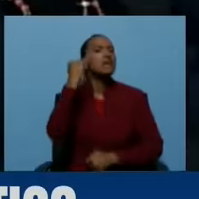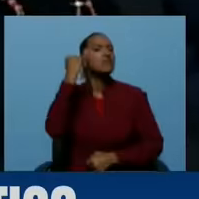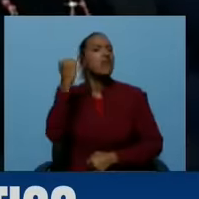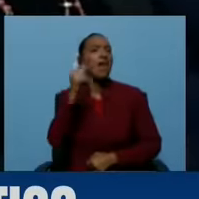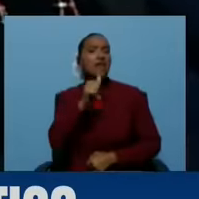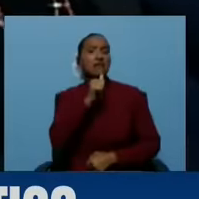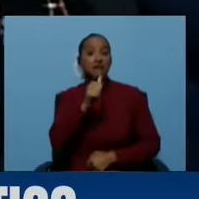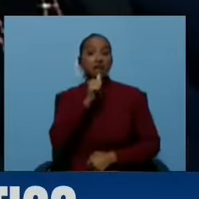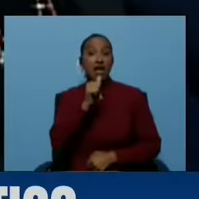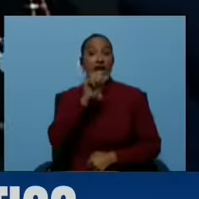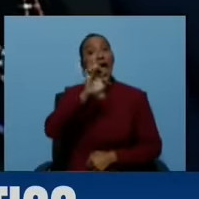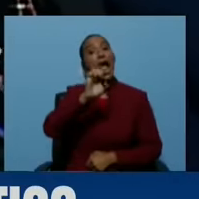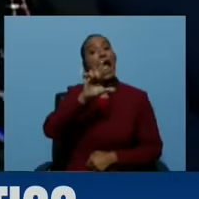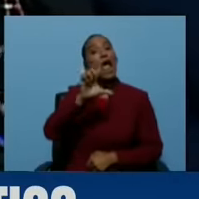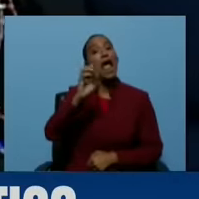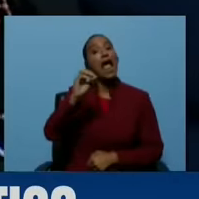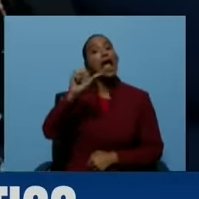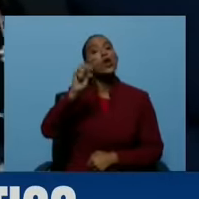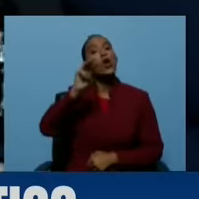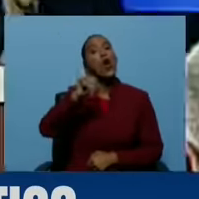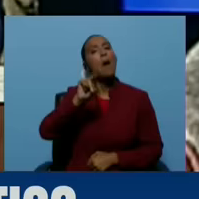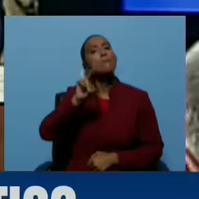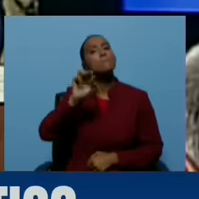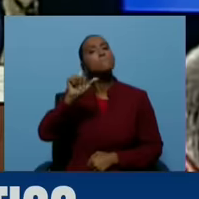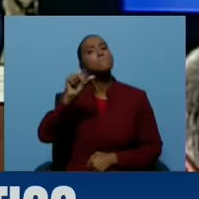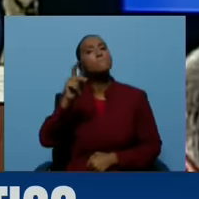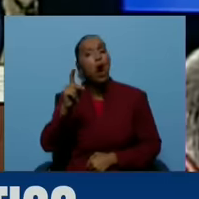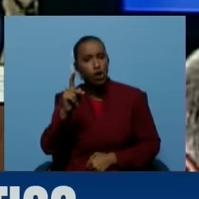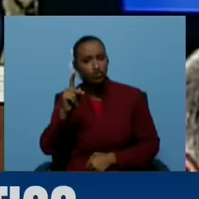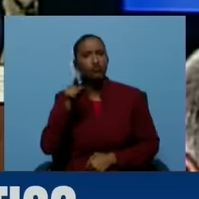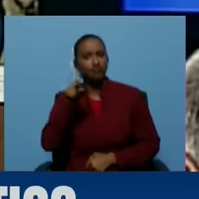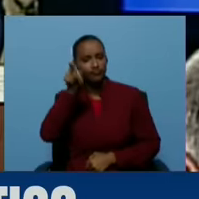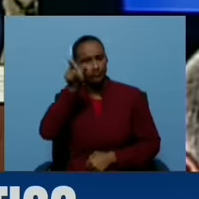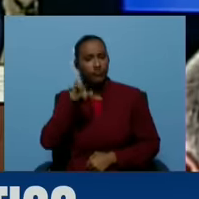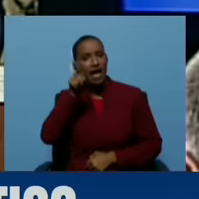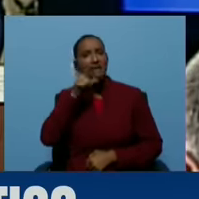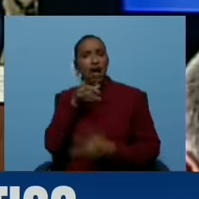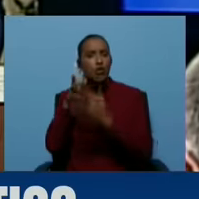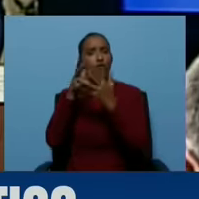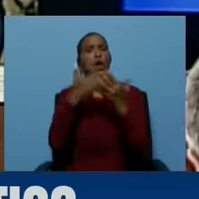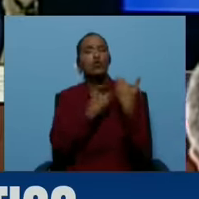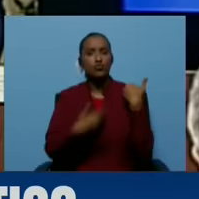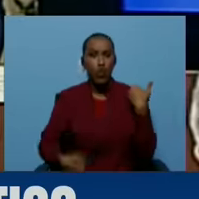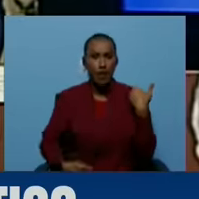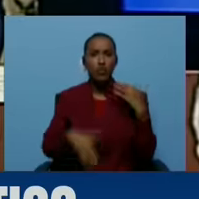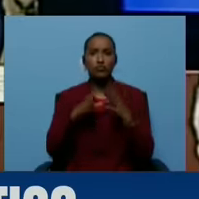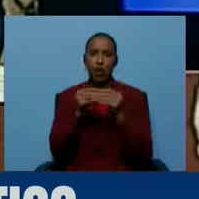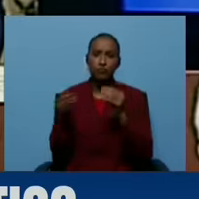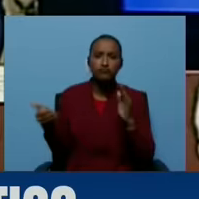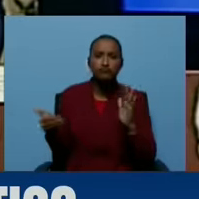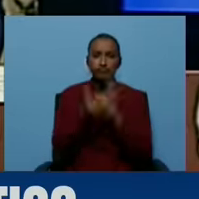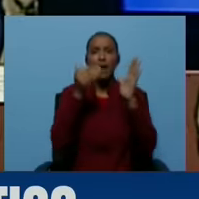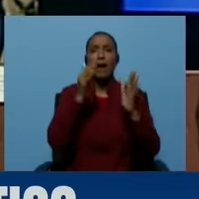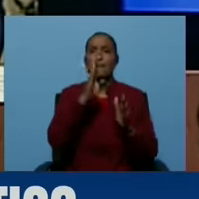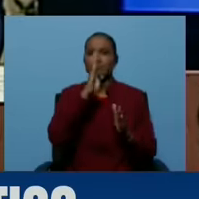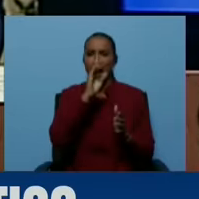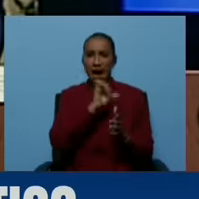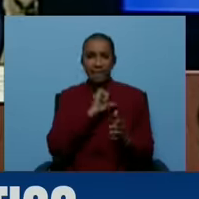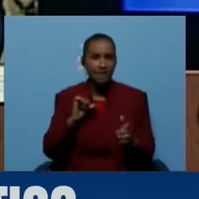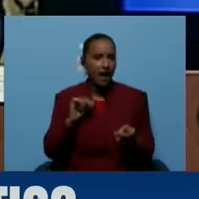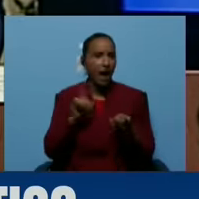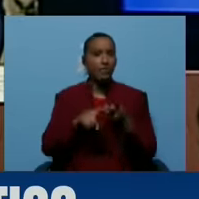Se arroga todos los ataques a los poderes públicos en Venezuela, a la banca privada, a los comercios,